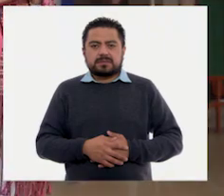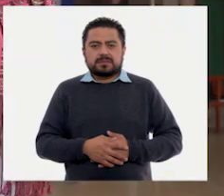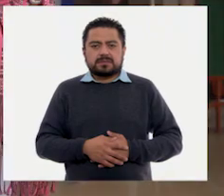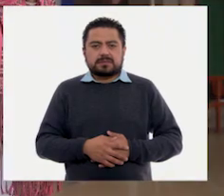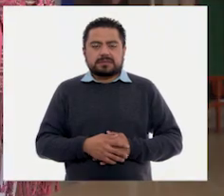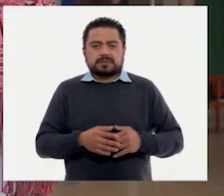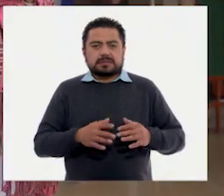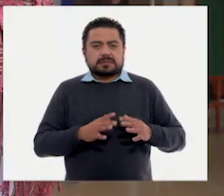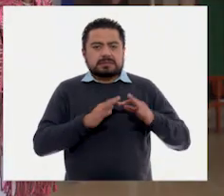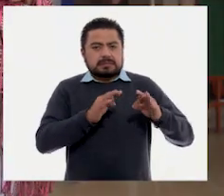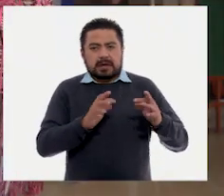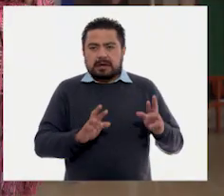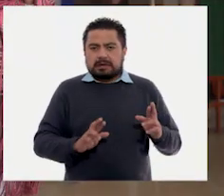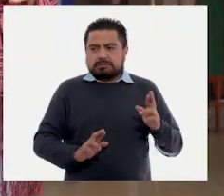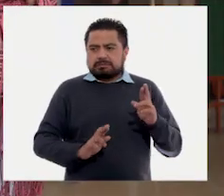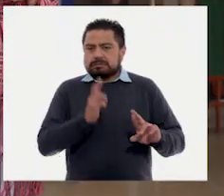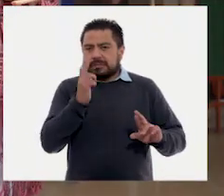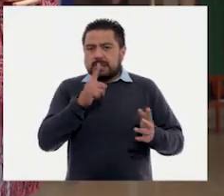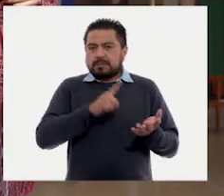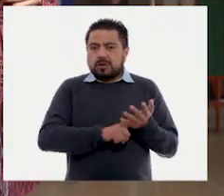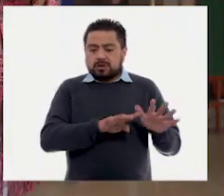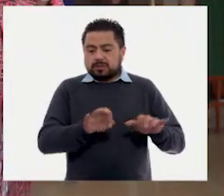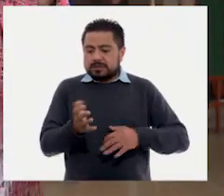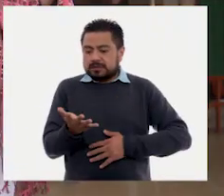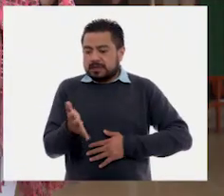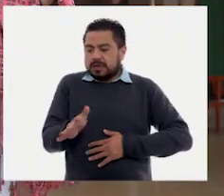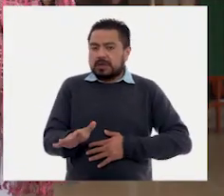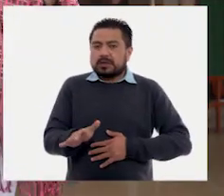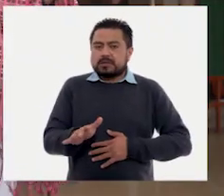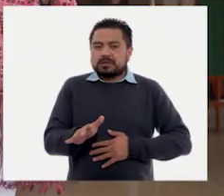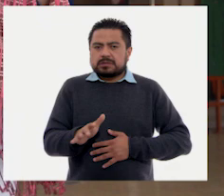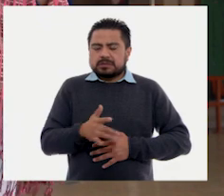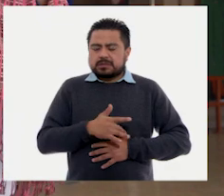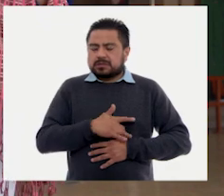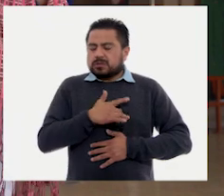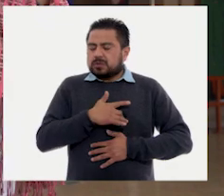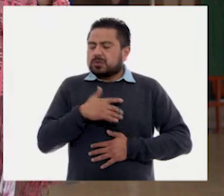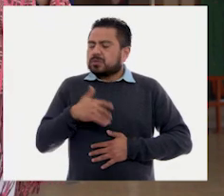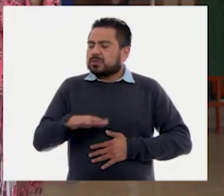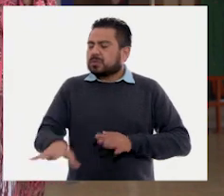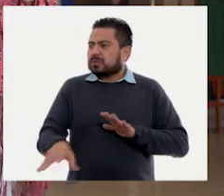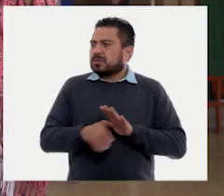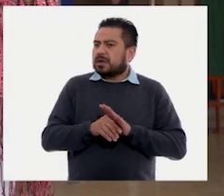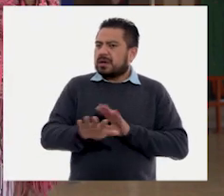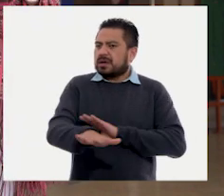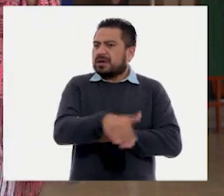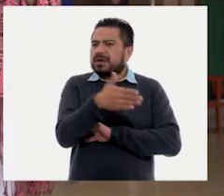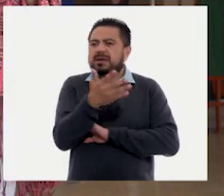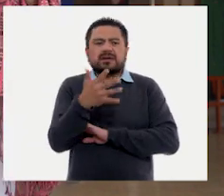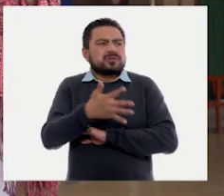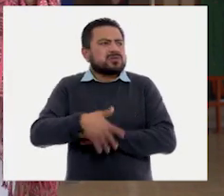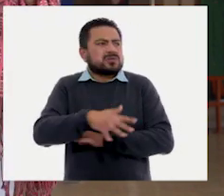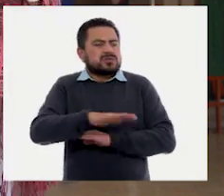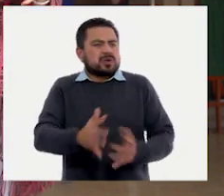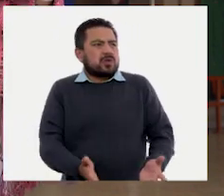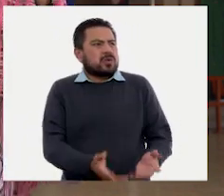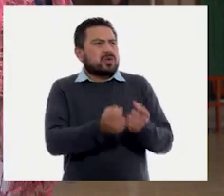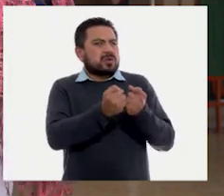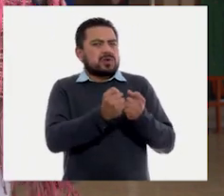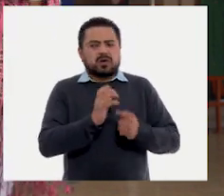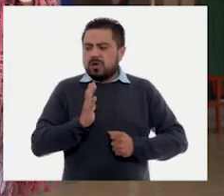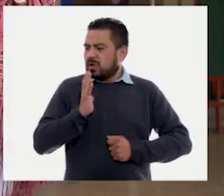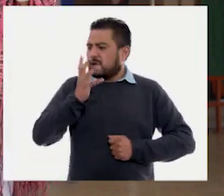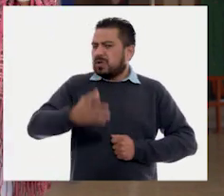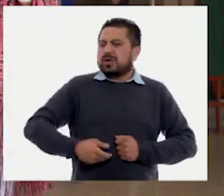A raíz del movimiento revolucionario de 1910, surgió un sentimiento nacionalista que buscaba recuperar el orgullo por la